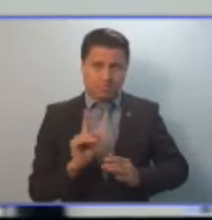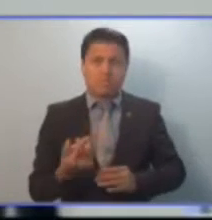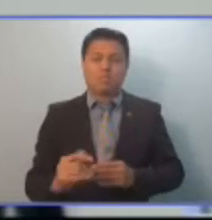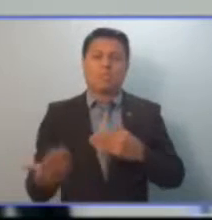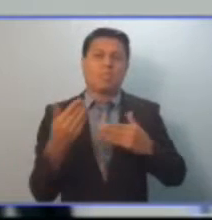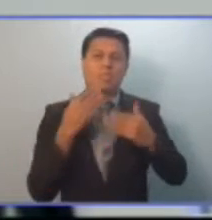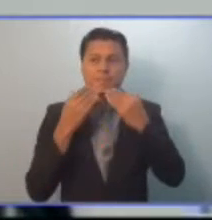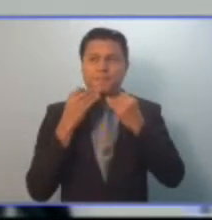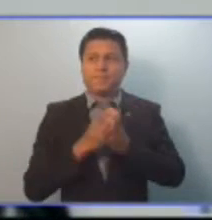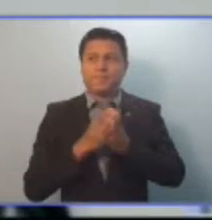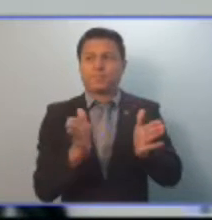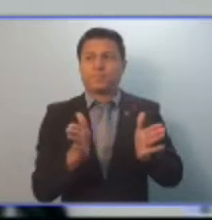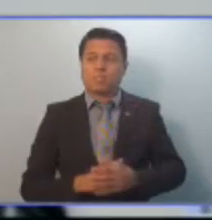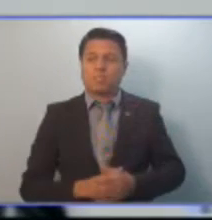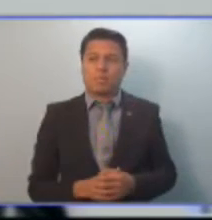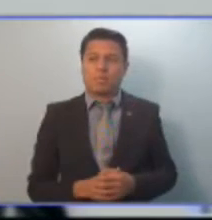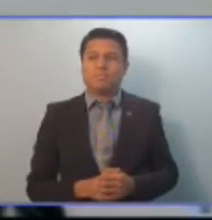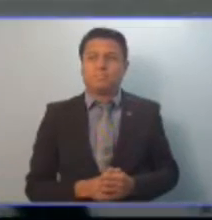el órgano judicial.